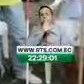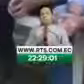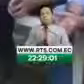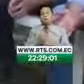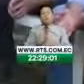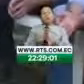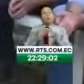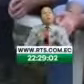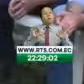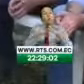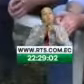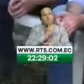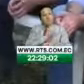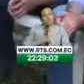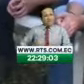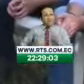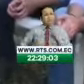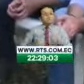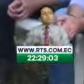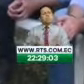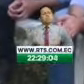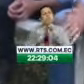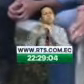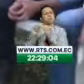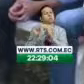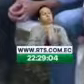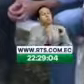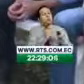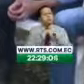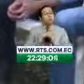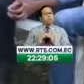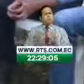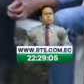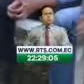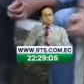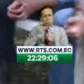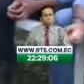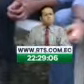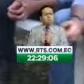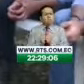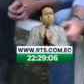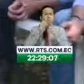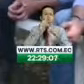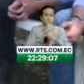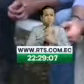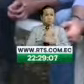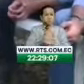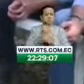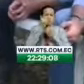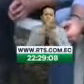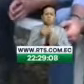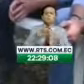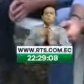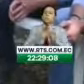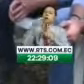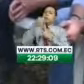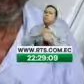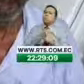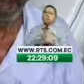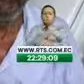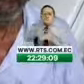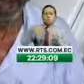igualdad. Entregar kits de alimentos y ayudas técnicas a personas con discapacidad es luchar por un país de igualdad. Solo así saldremos